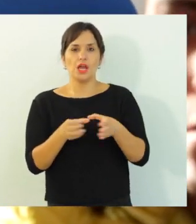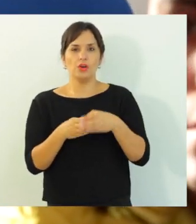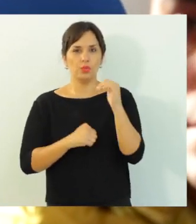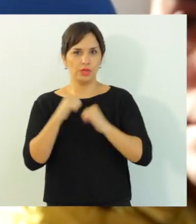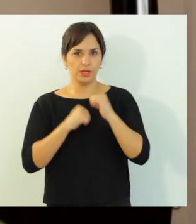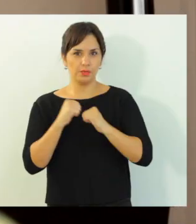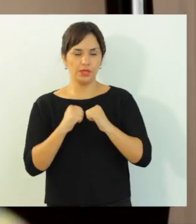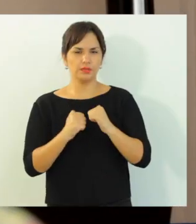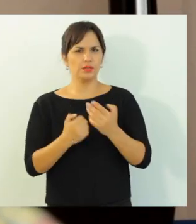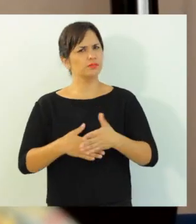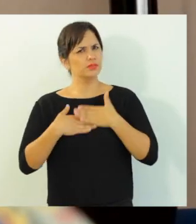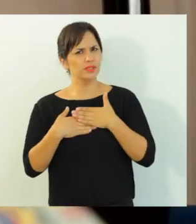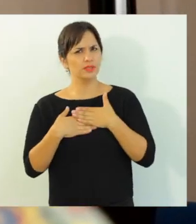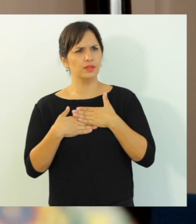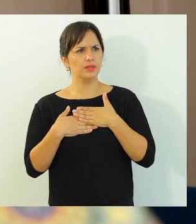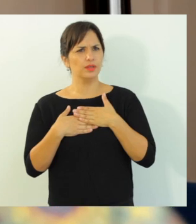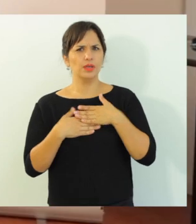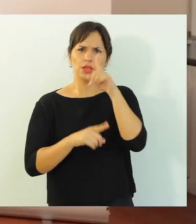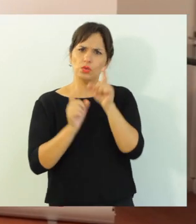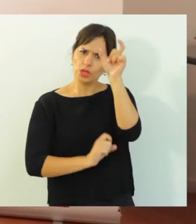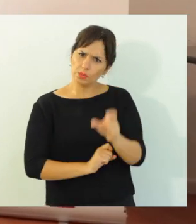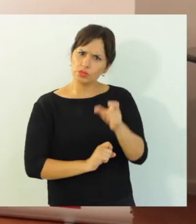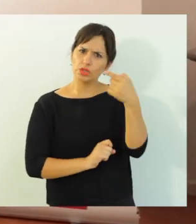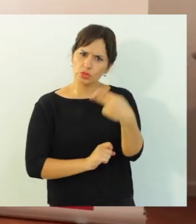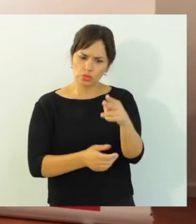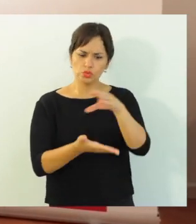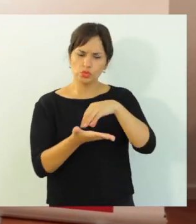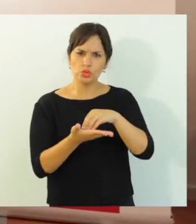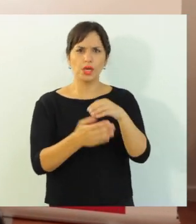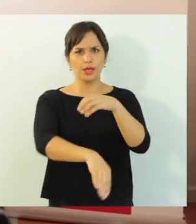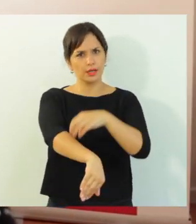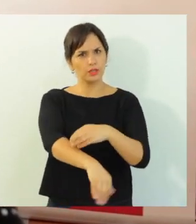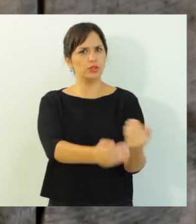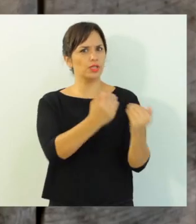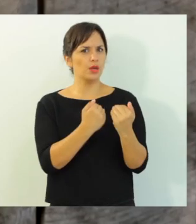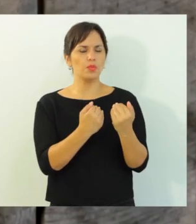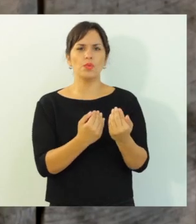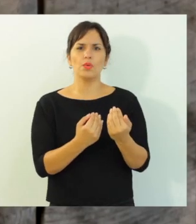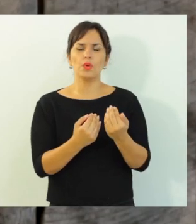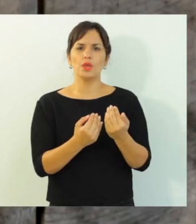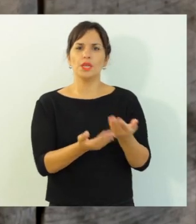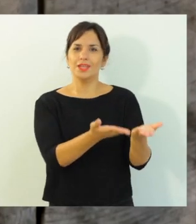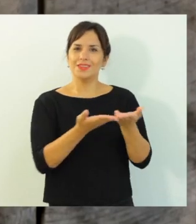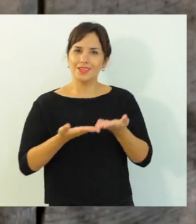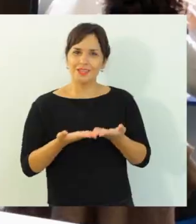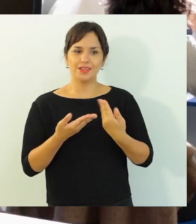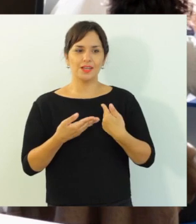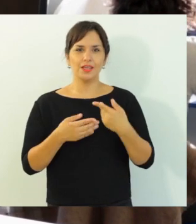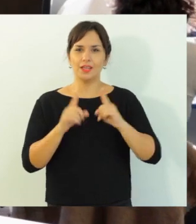Mouton Vert. Sentir por último que alguien en tu región, en tu ciudad, te apoyan y te dan todas las facilidades para